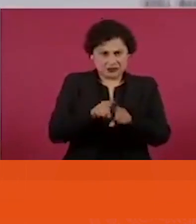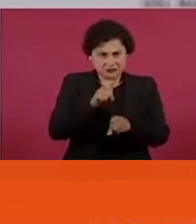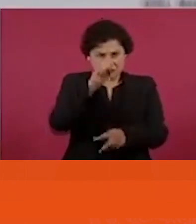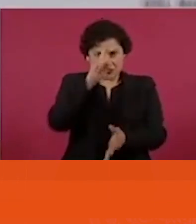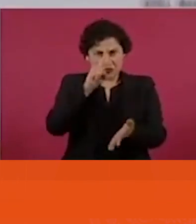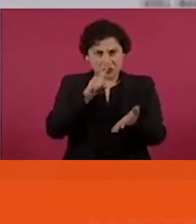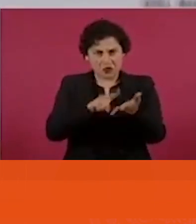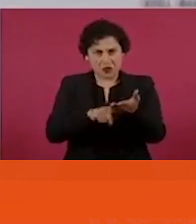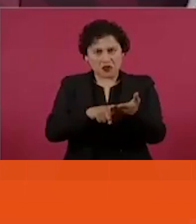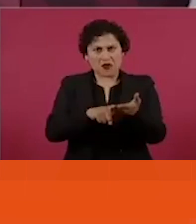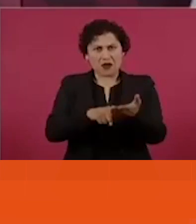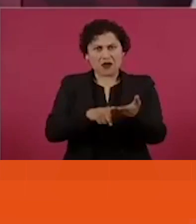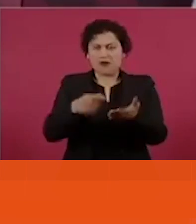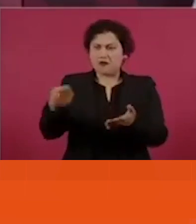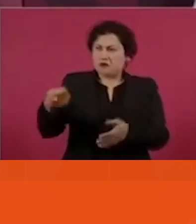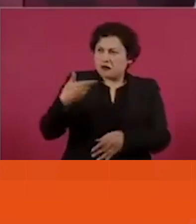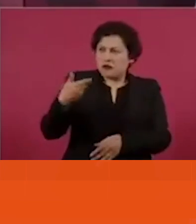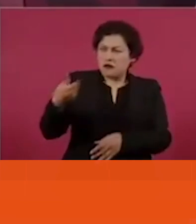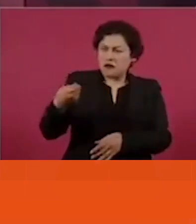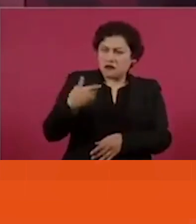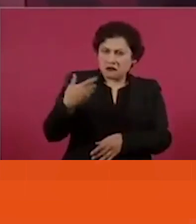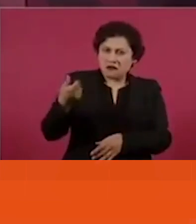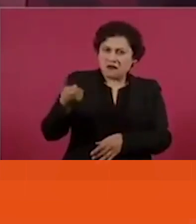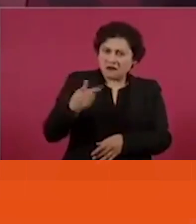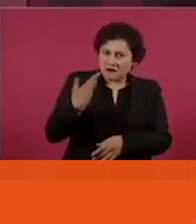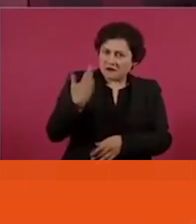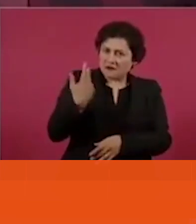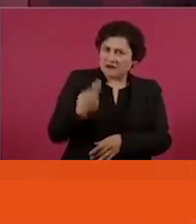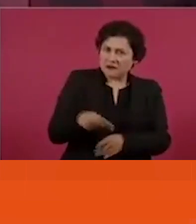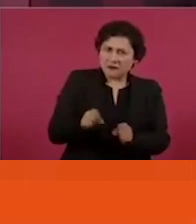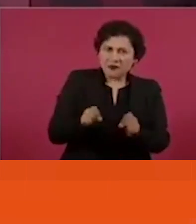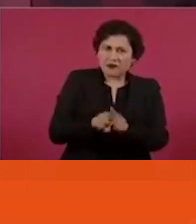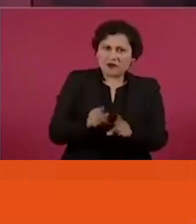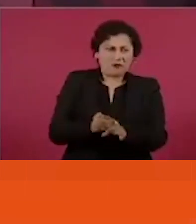Díaz Ordaz, Salinas. Sí. Él,